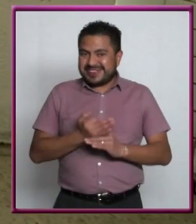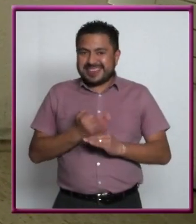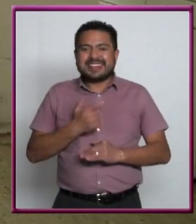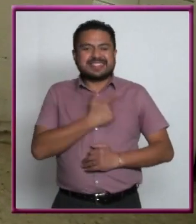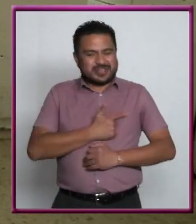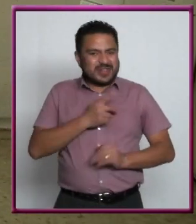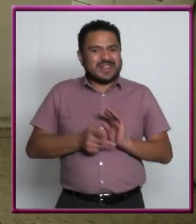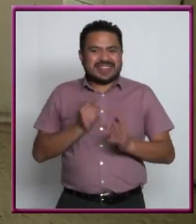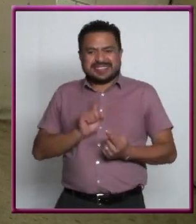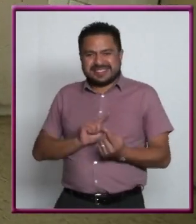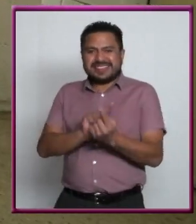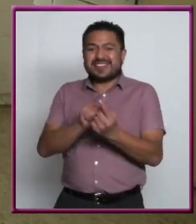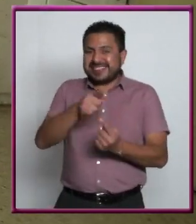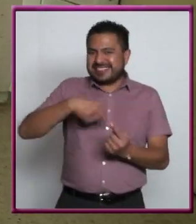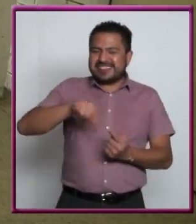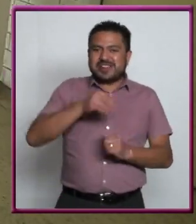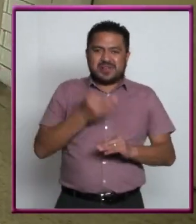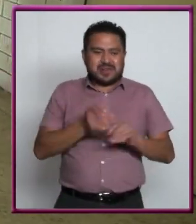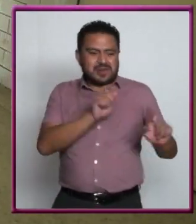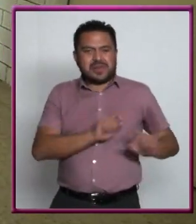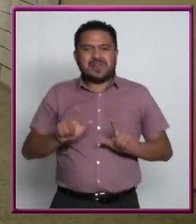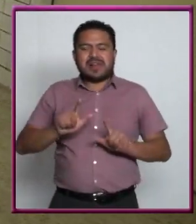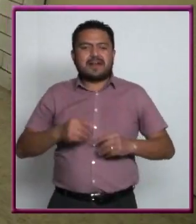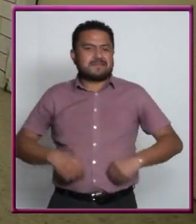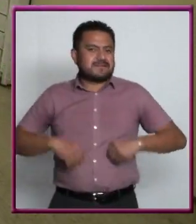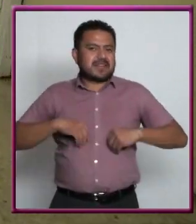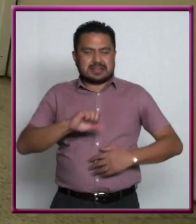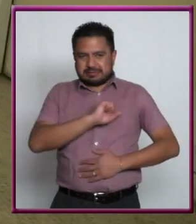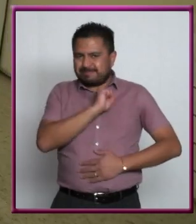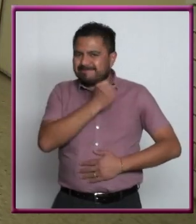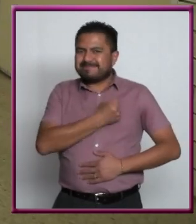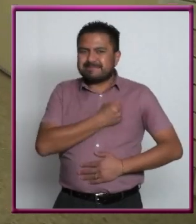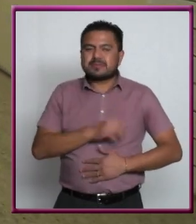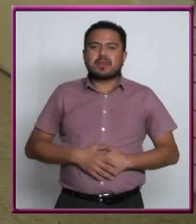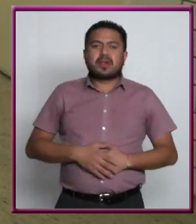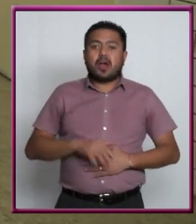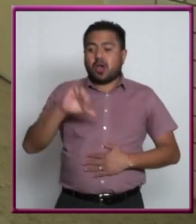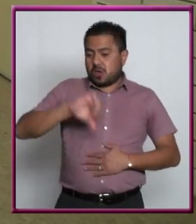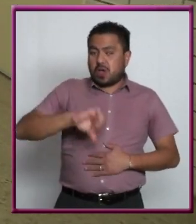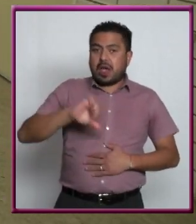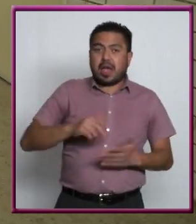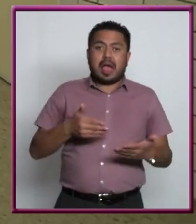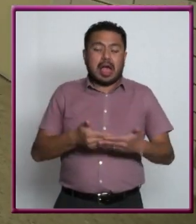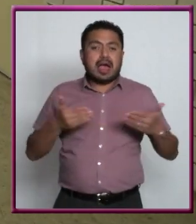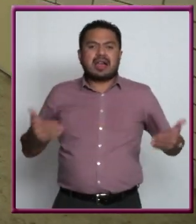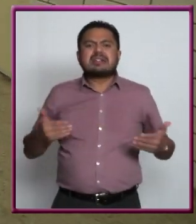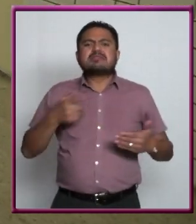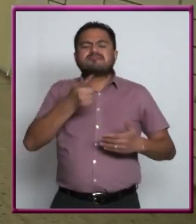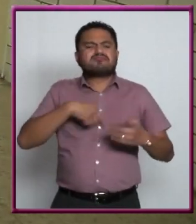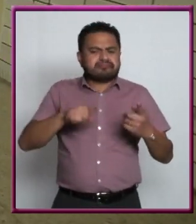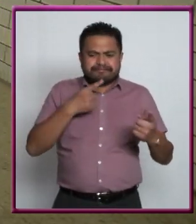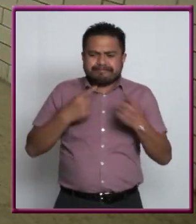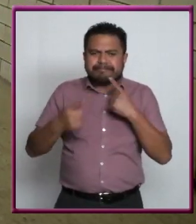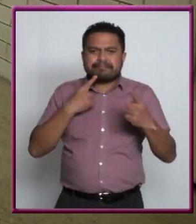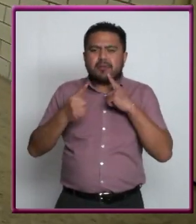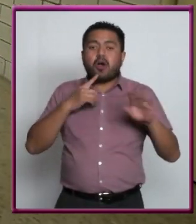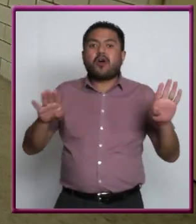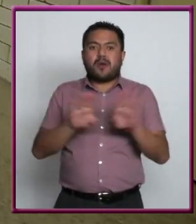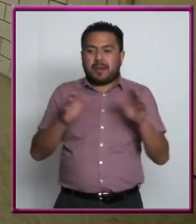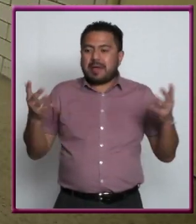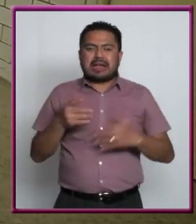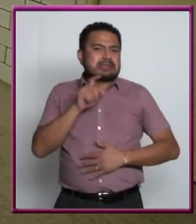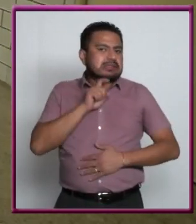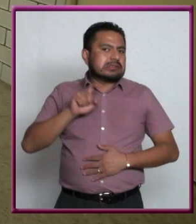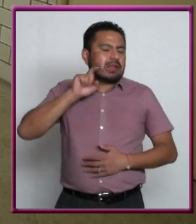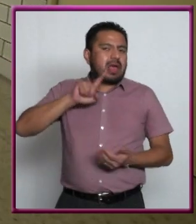Hola, ¿cómo les va? Es un gusto encontrarse con ustedes en este programa de Vida Saludable. En esta ocasión vamos a